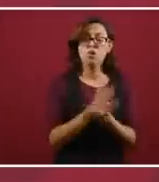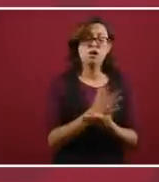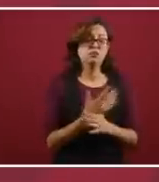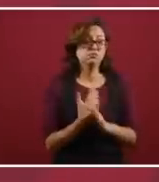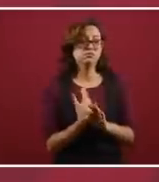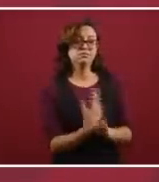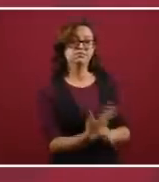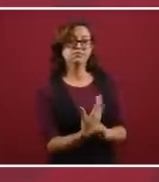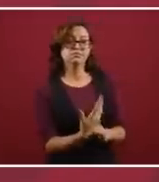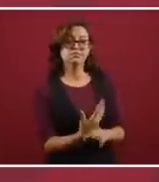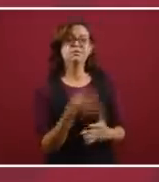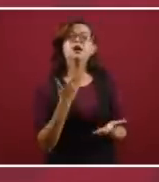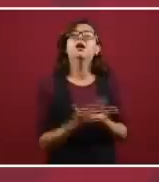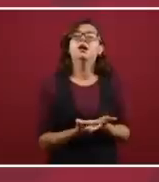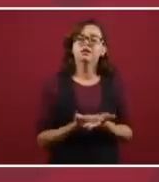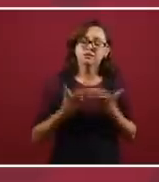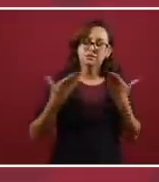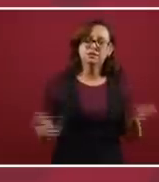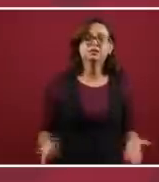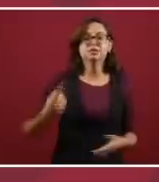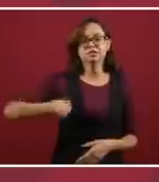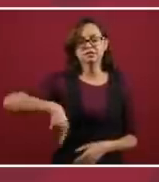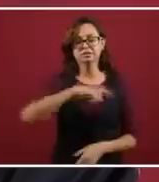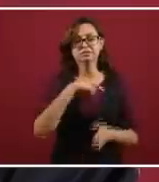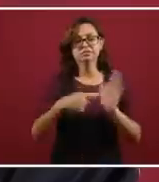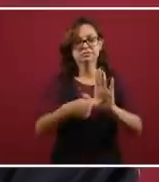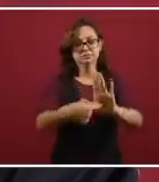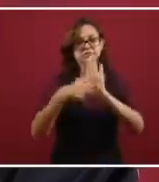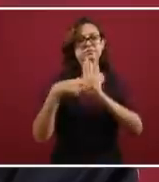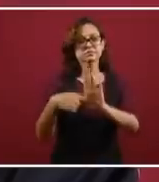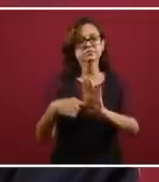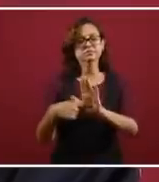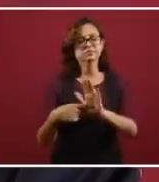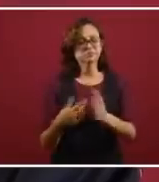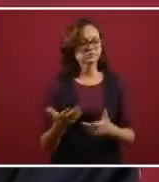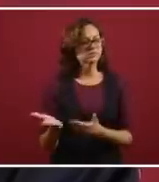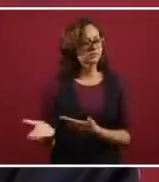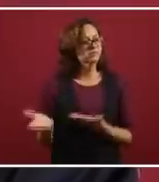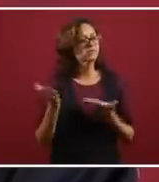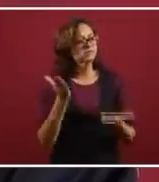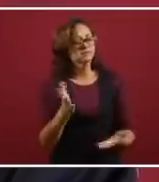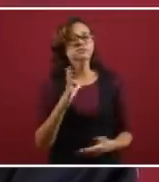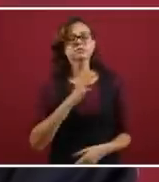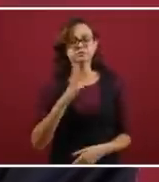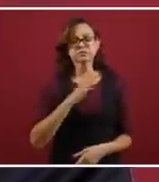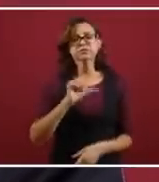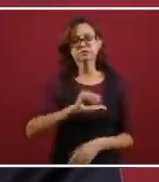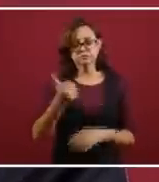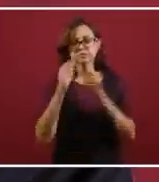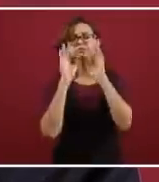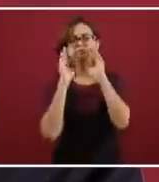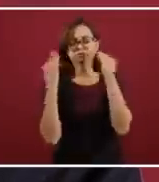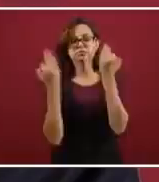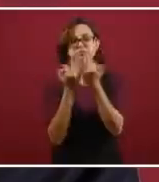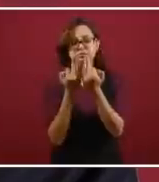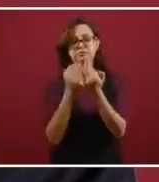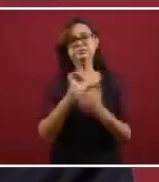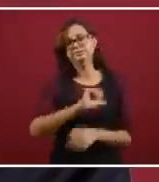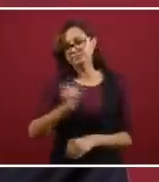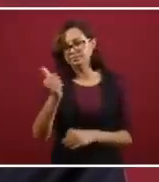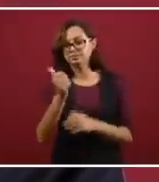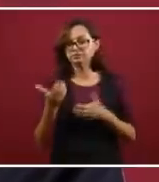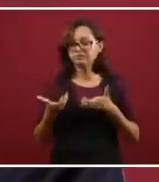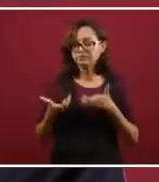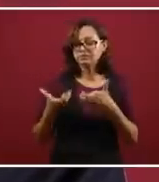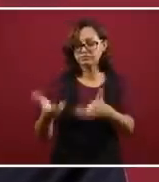Y aquí se está demostrando que sí hay otro camino, sí hay otra opción. Y ya se está haciendo a un lado